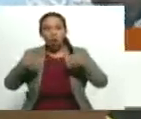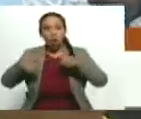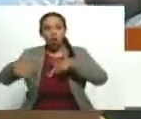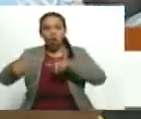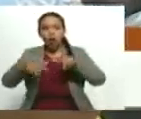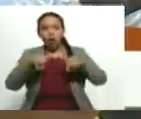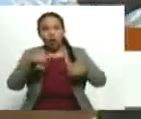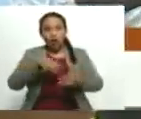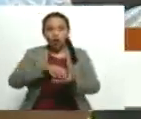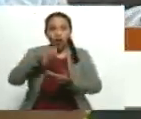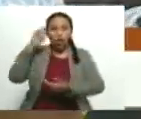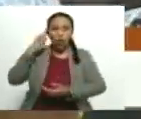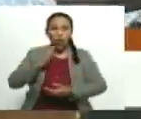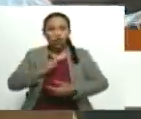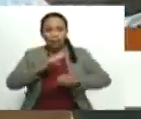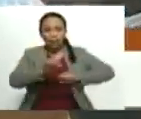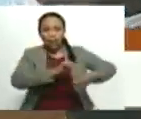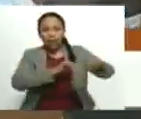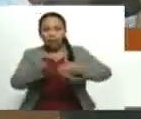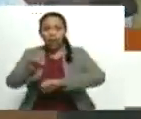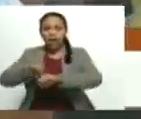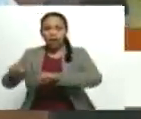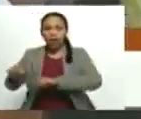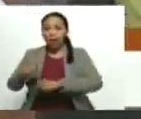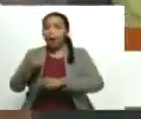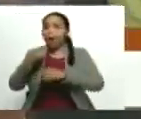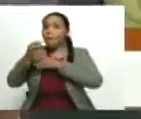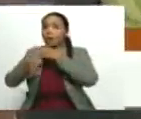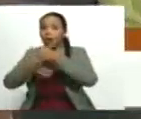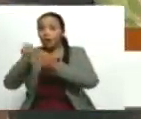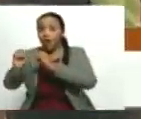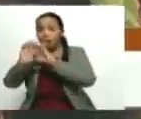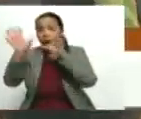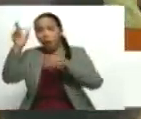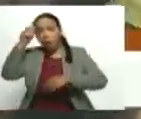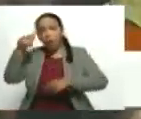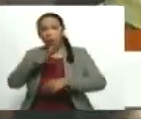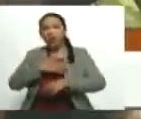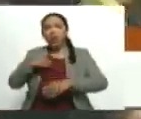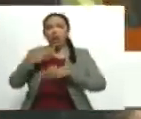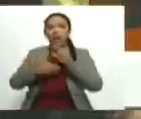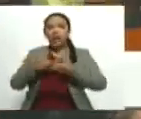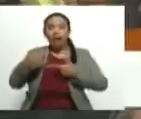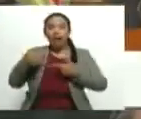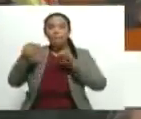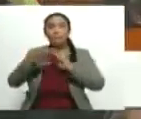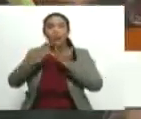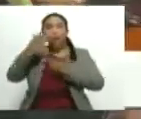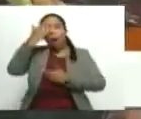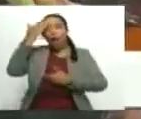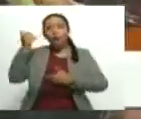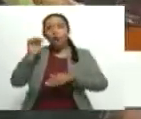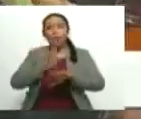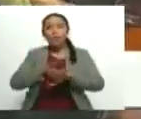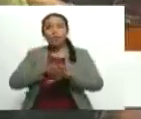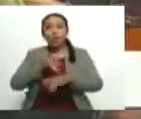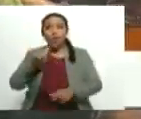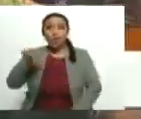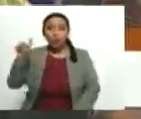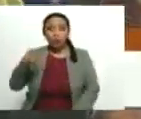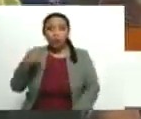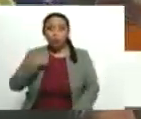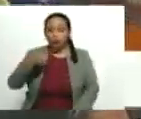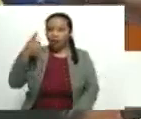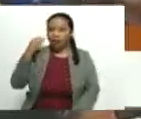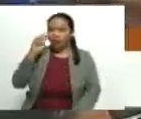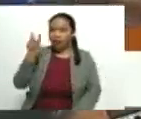esquina, diciéndole al pueblo lo que intenta la derecha ahora, que el mundo se olvide de lo que ocurrió en Venezuela. Yo leí ayer en el